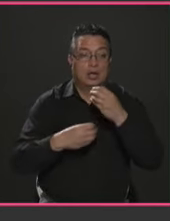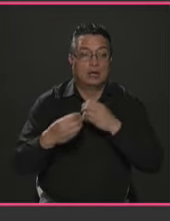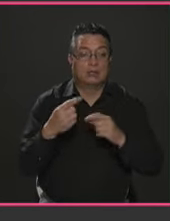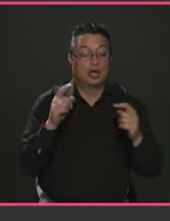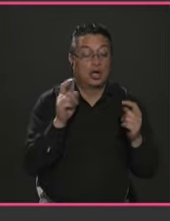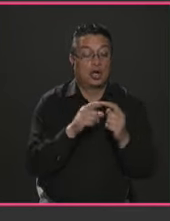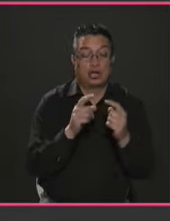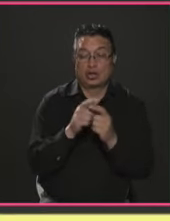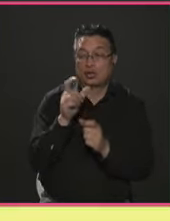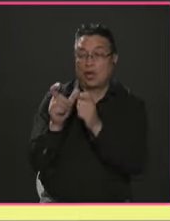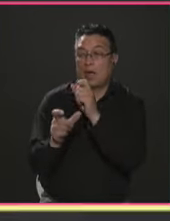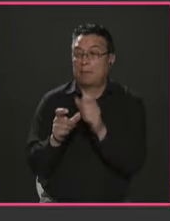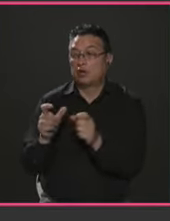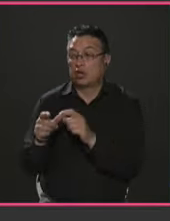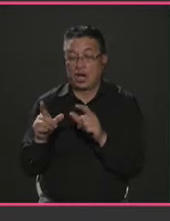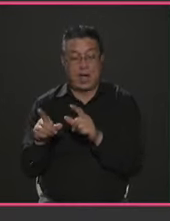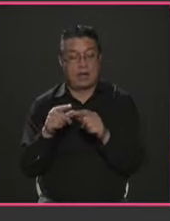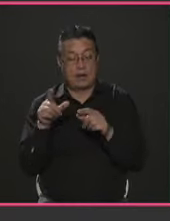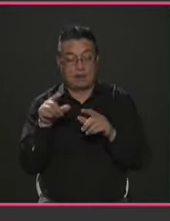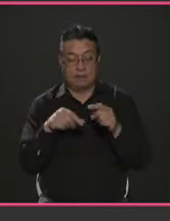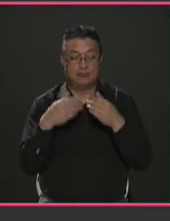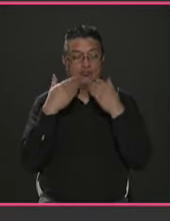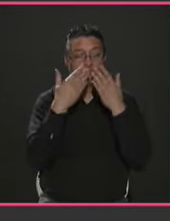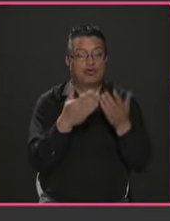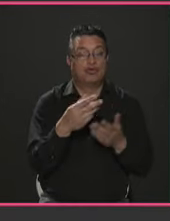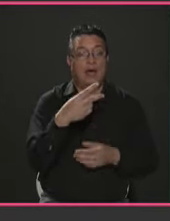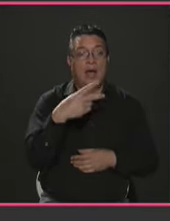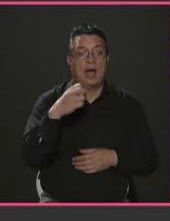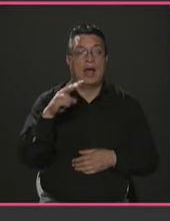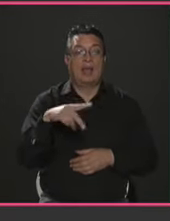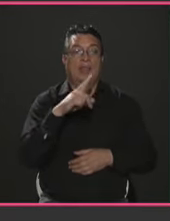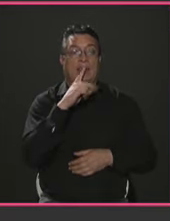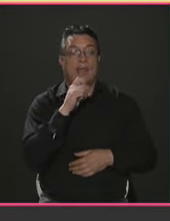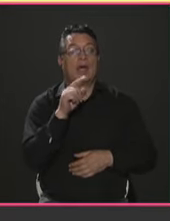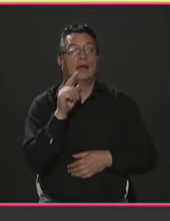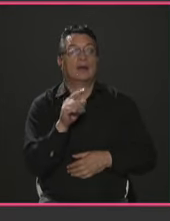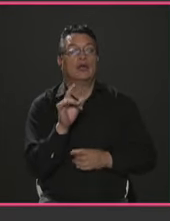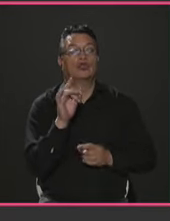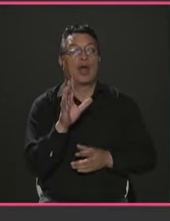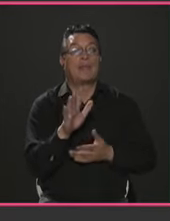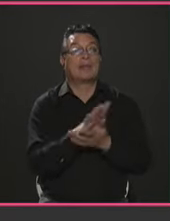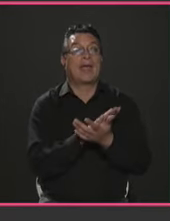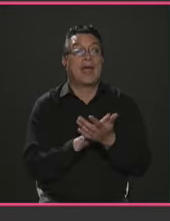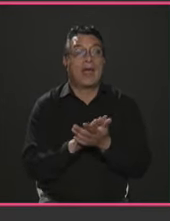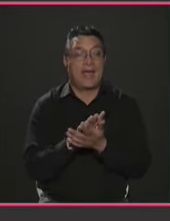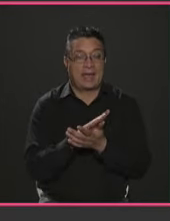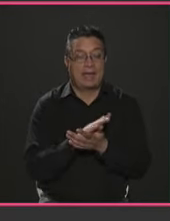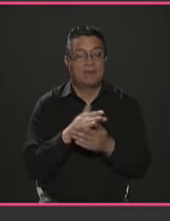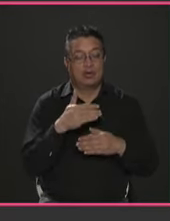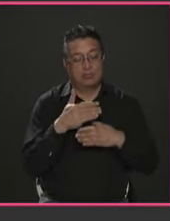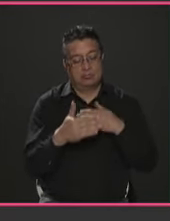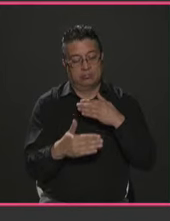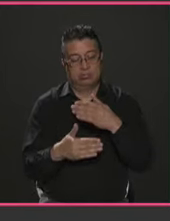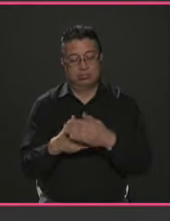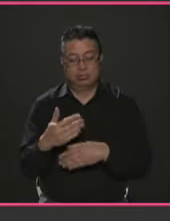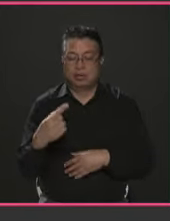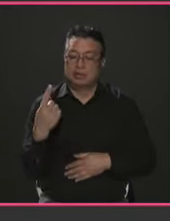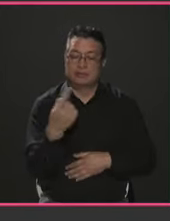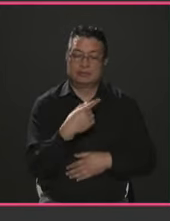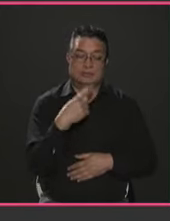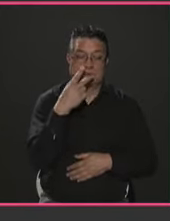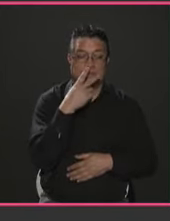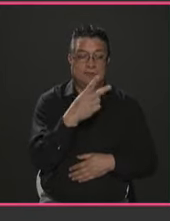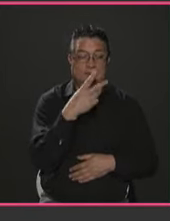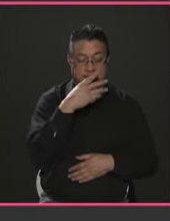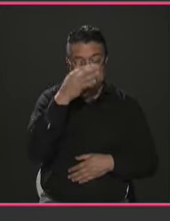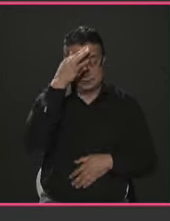contacto con más personas y las personas se infectan con anav virus entonces sera simplemente un ejemplo de la dinámica ecológica que nosotros estamos viendo con